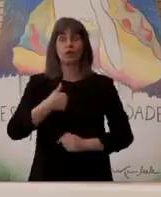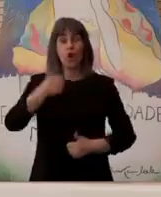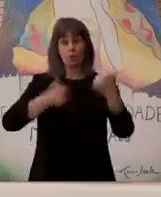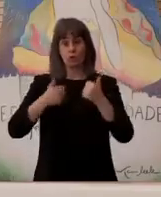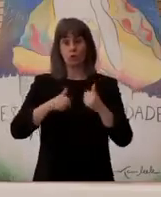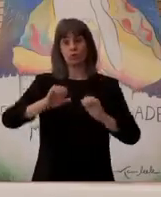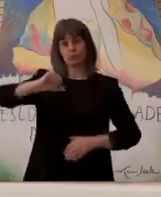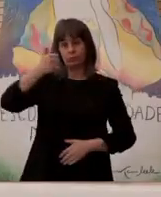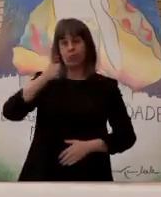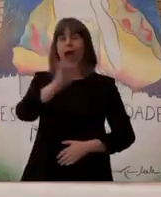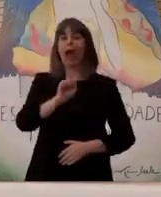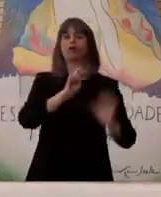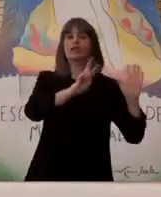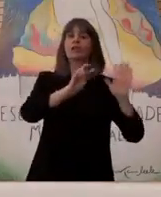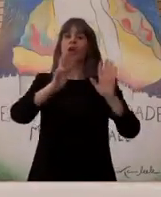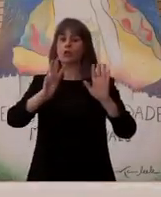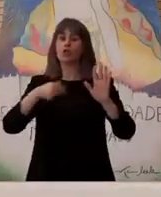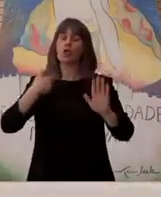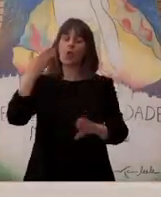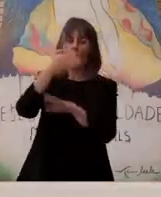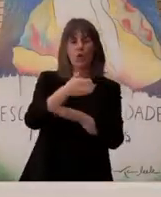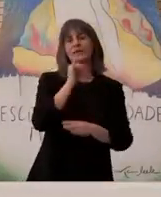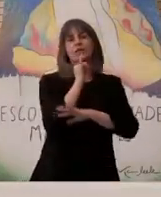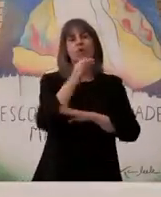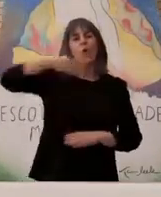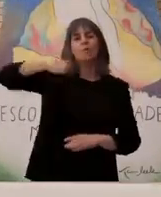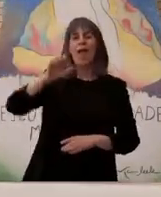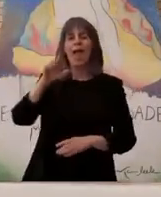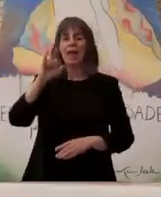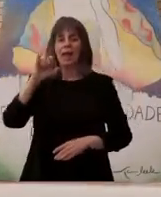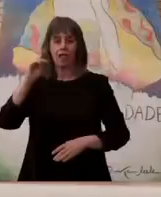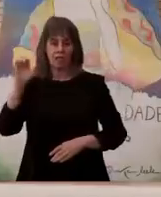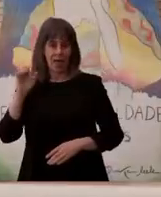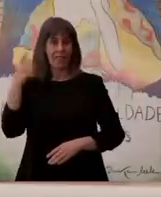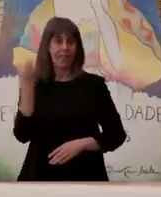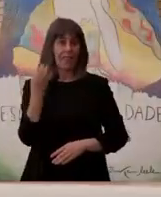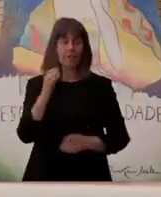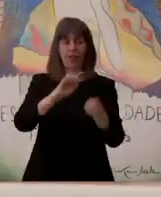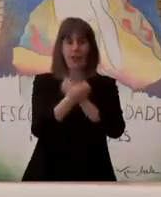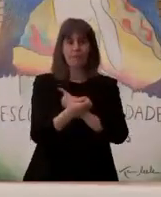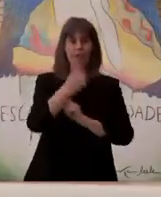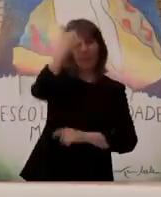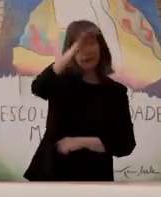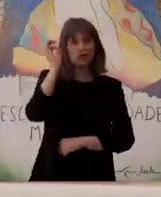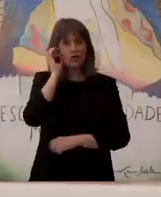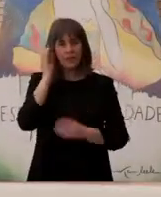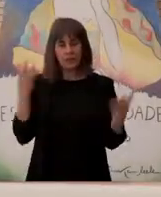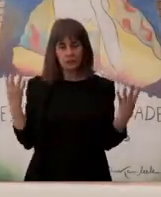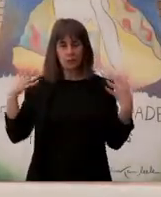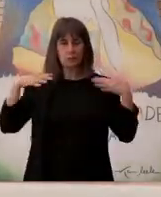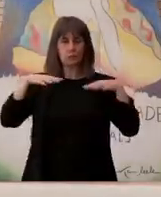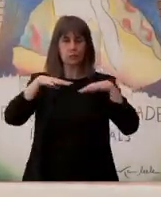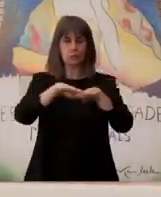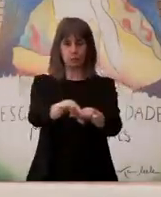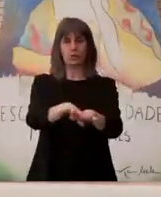bobo instituto de melide e hubo que cambiar que os menos y menos entrar en asuntos de una clase algo tan